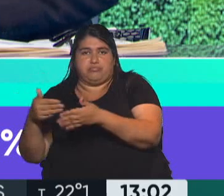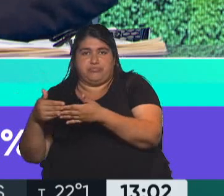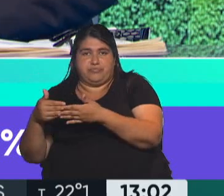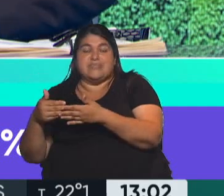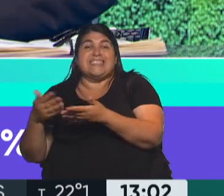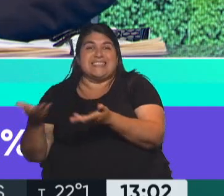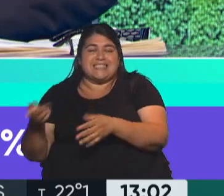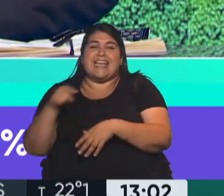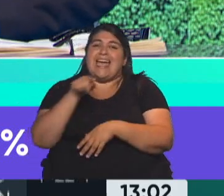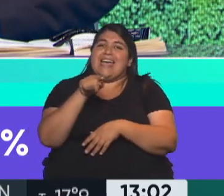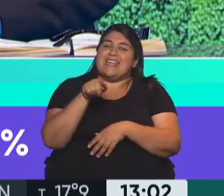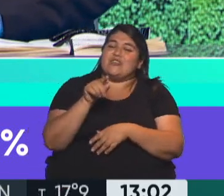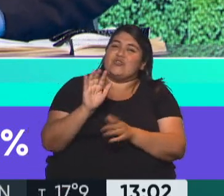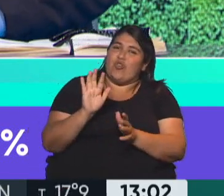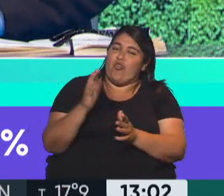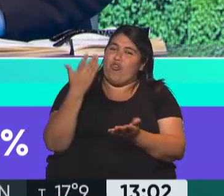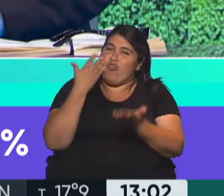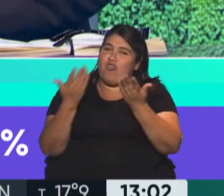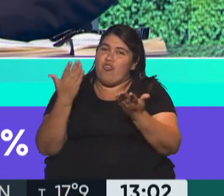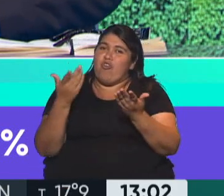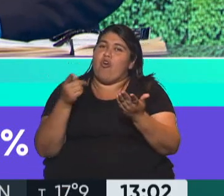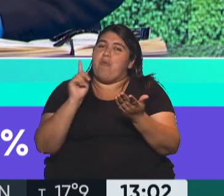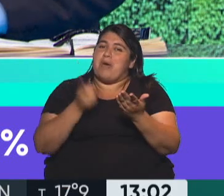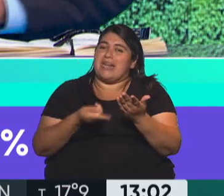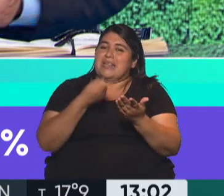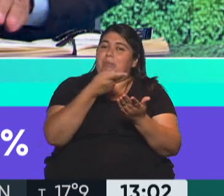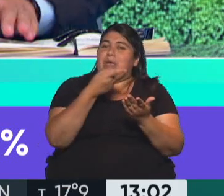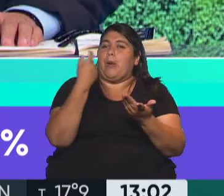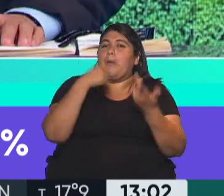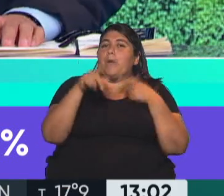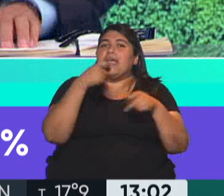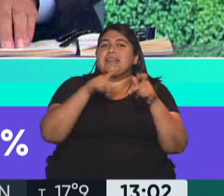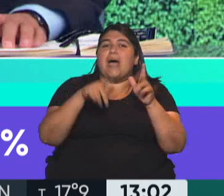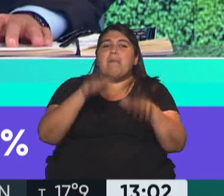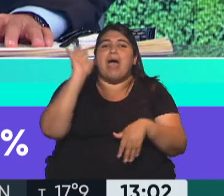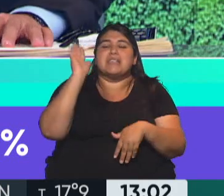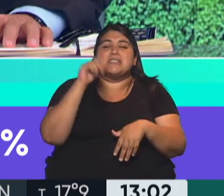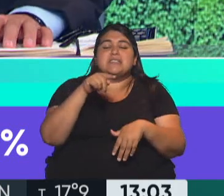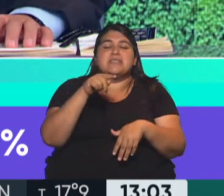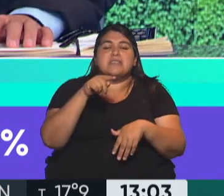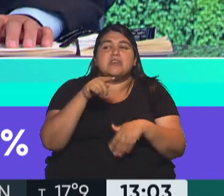todas formas, también acá incide el tema de la venta, sobre todo de